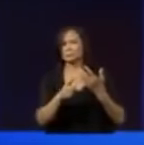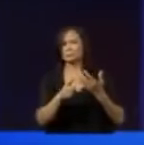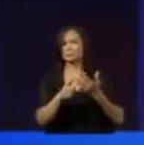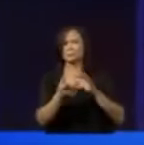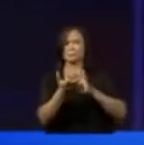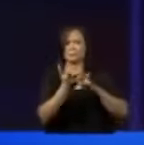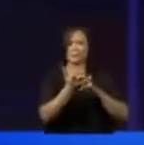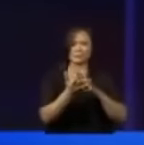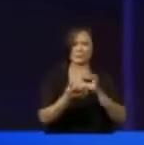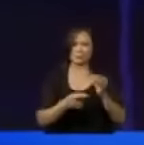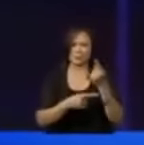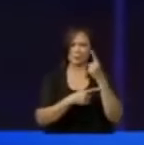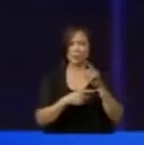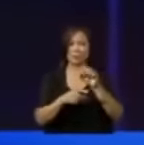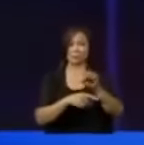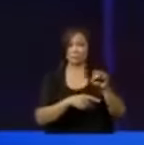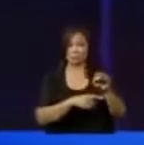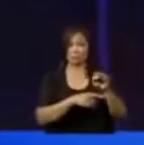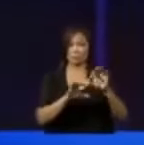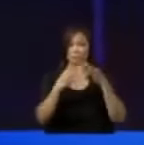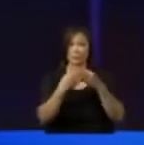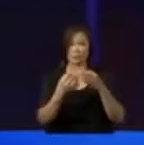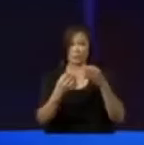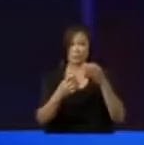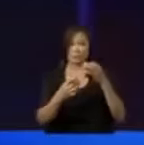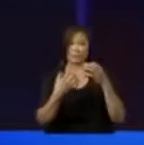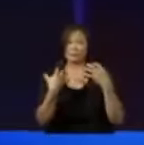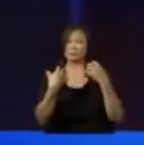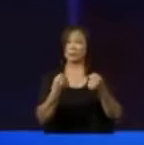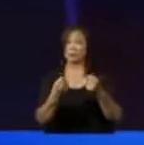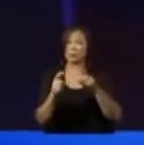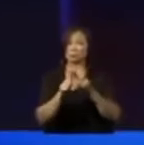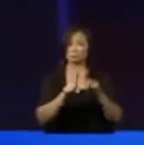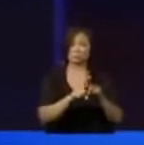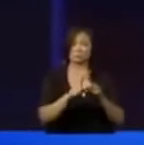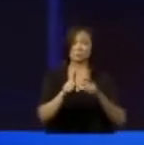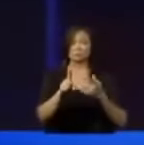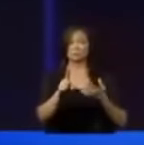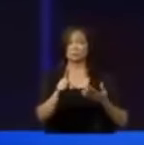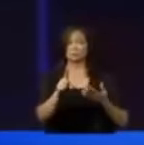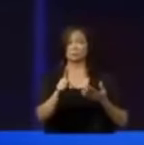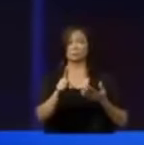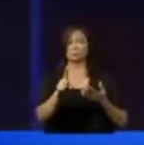tratamientos al seguro familiar de salud. Pero además,